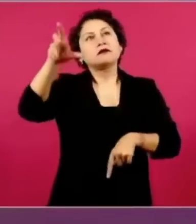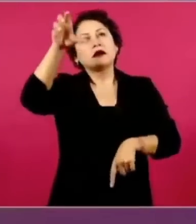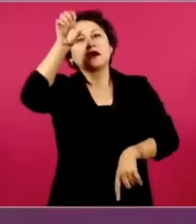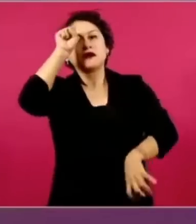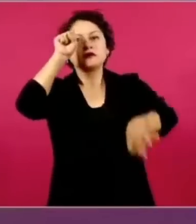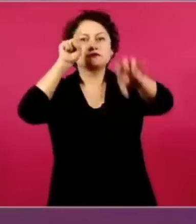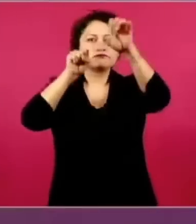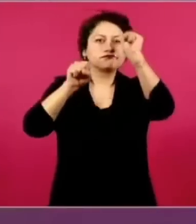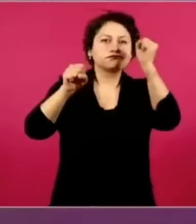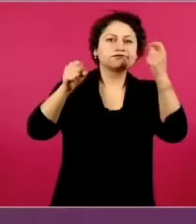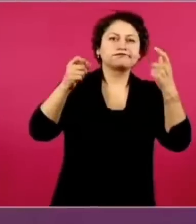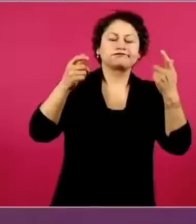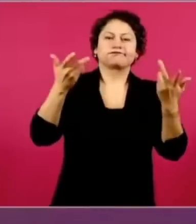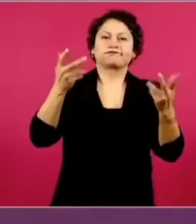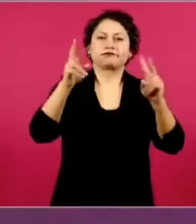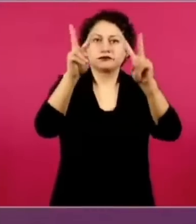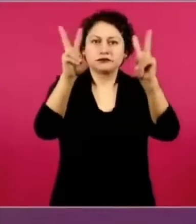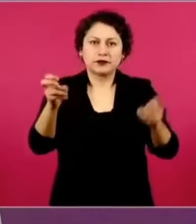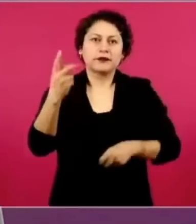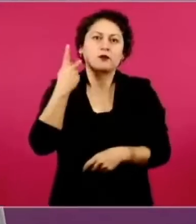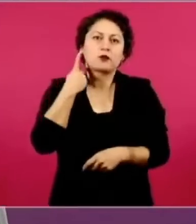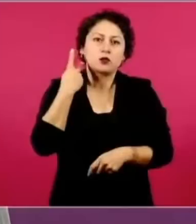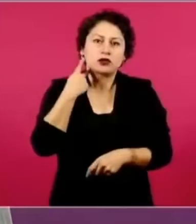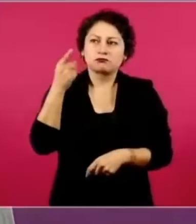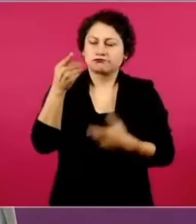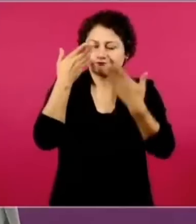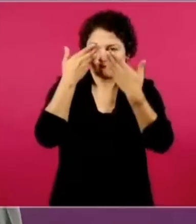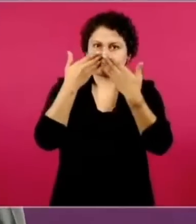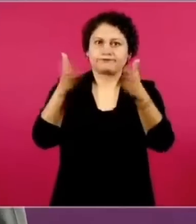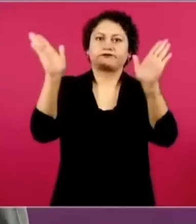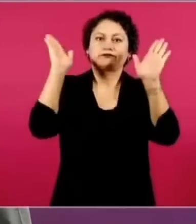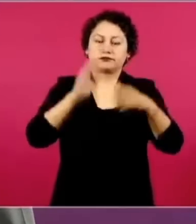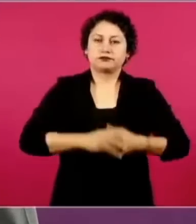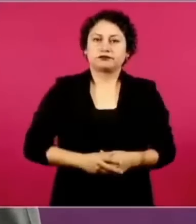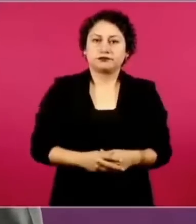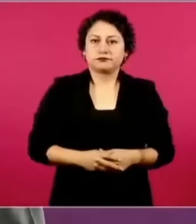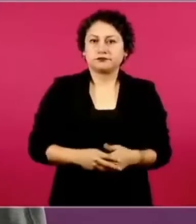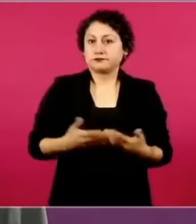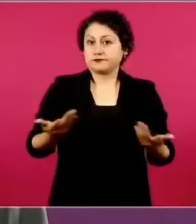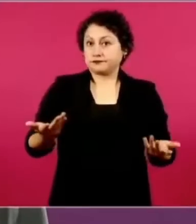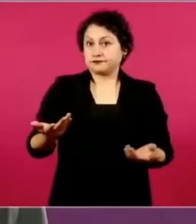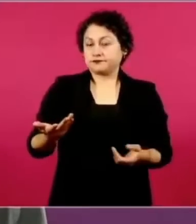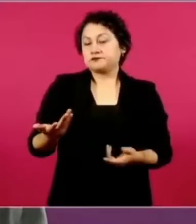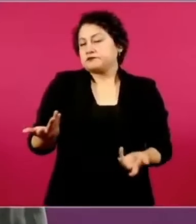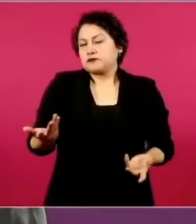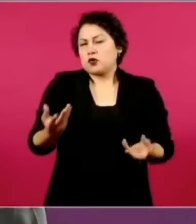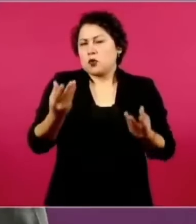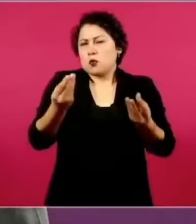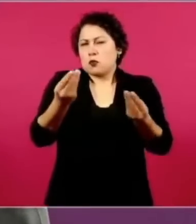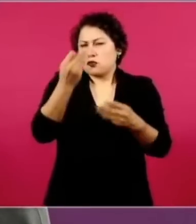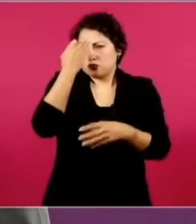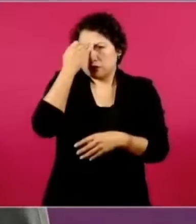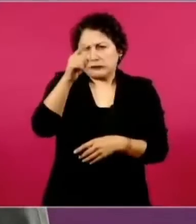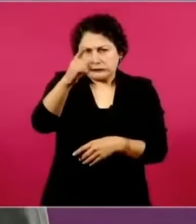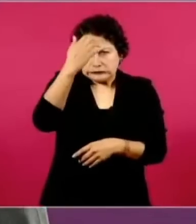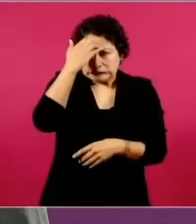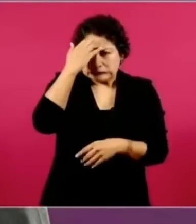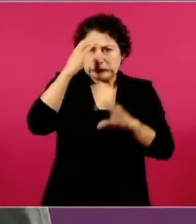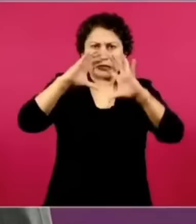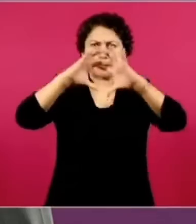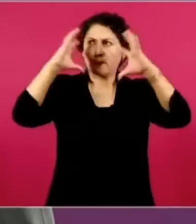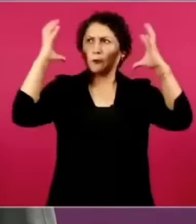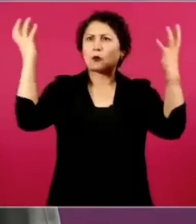Durante mucho tiempo, que esto no es nada más de Hitler o de Goebbels,